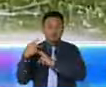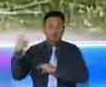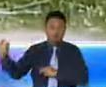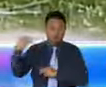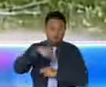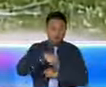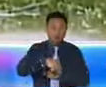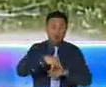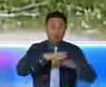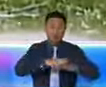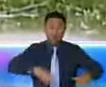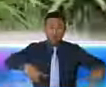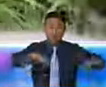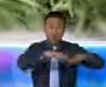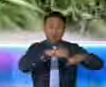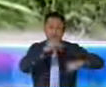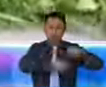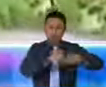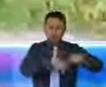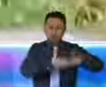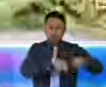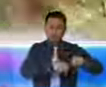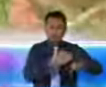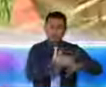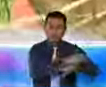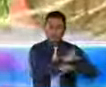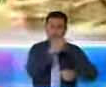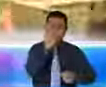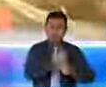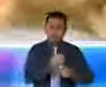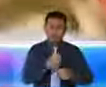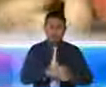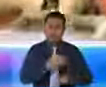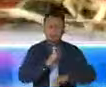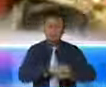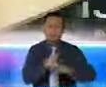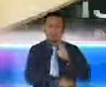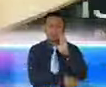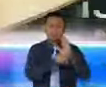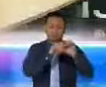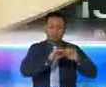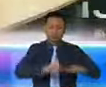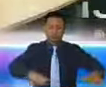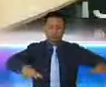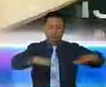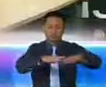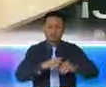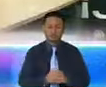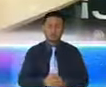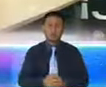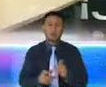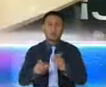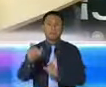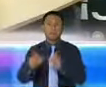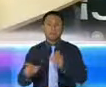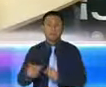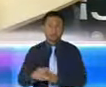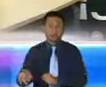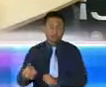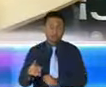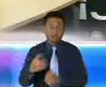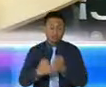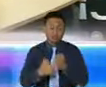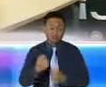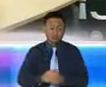en los efectos medioambientales producidos mientras operaba en el Ecuador por el derrame de crudo en la Amazonía. Los afectados de las acciones de la multinacional